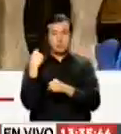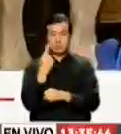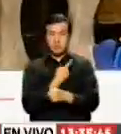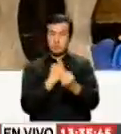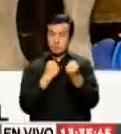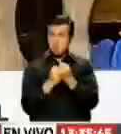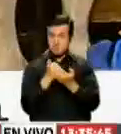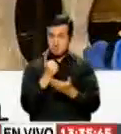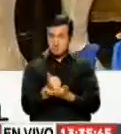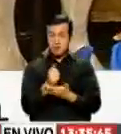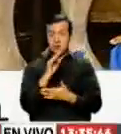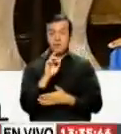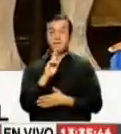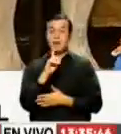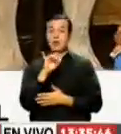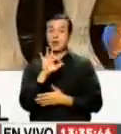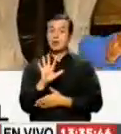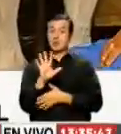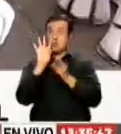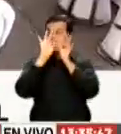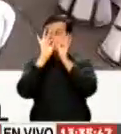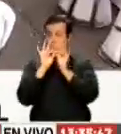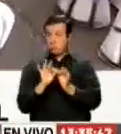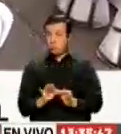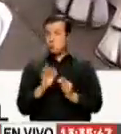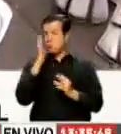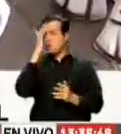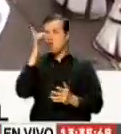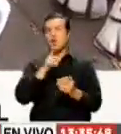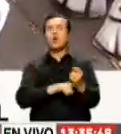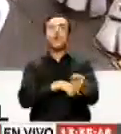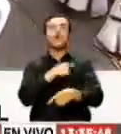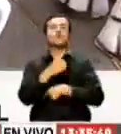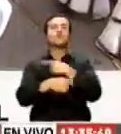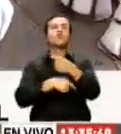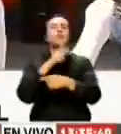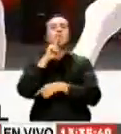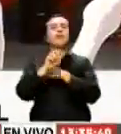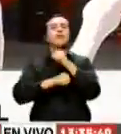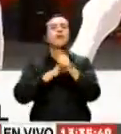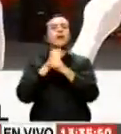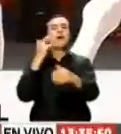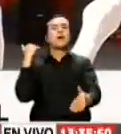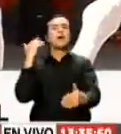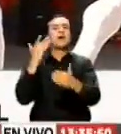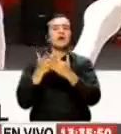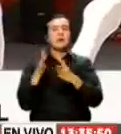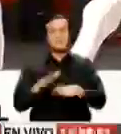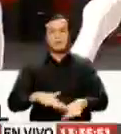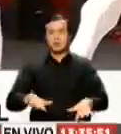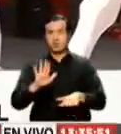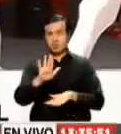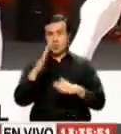apoyarle. Para Freddy Alarcón, hacer monigotes obedece a una tradición de casi 20 años. En la acera de su casa exhibe más de